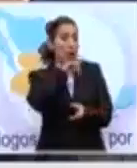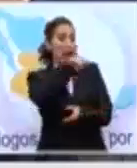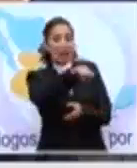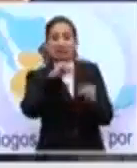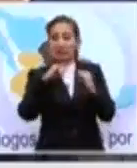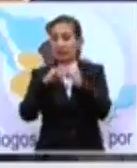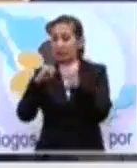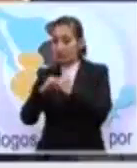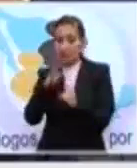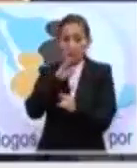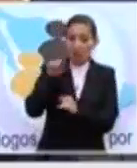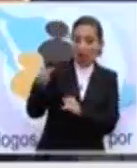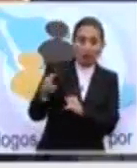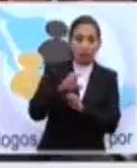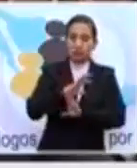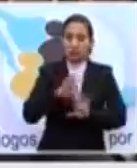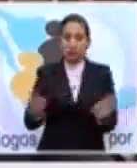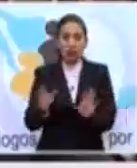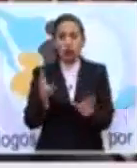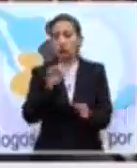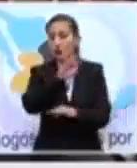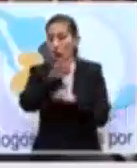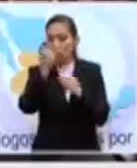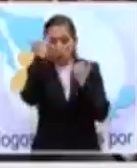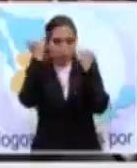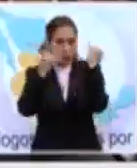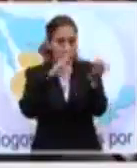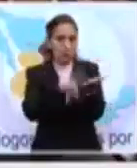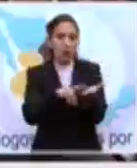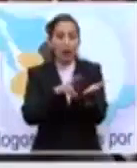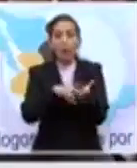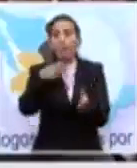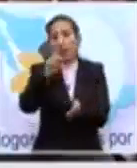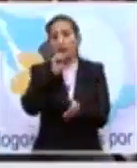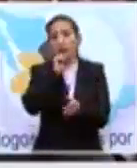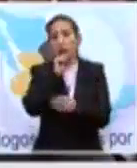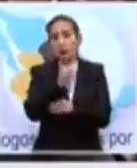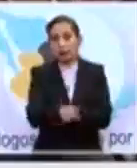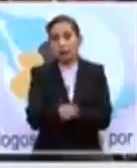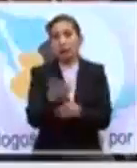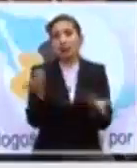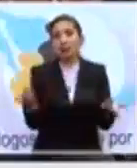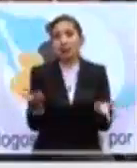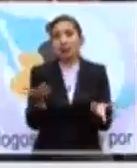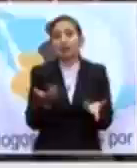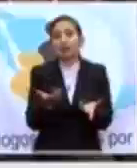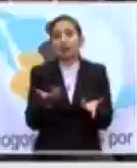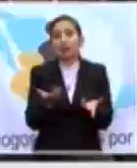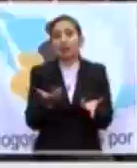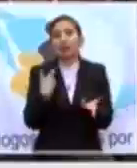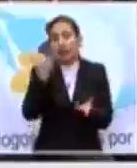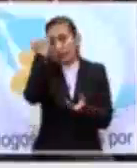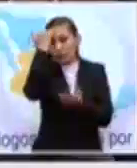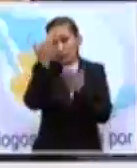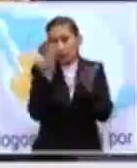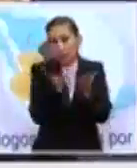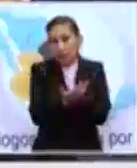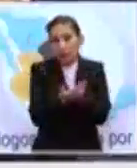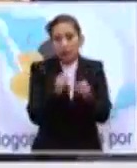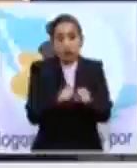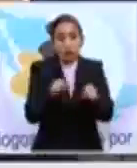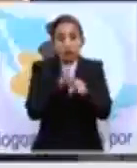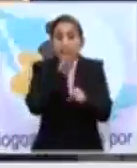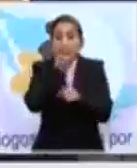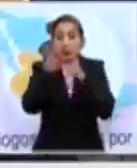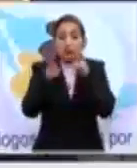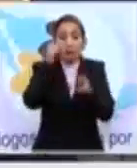ningún pensamiento. Todos los pensamientos son válidos y hay que escucharlos, pero también hay que ver qué propuesta le damos a la sociedad